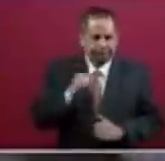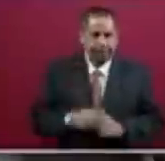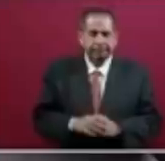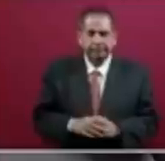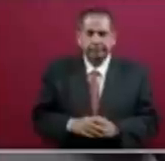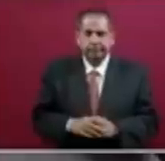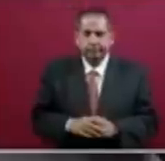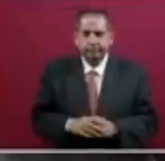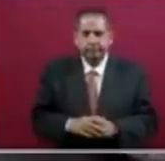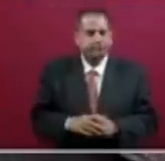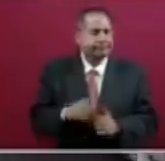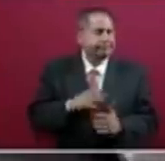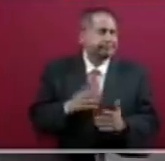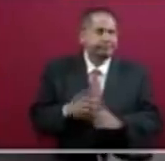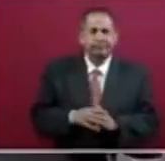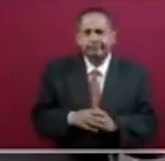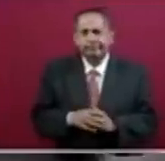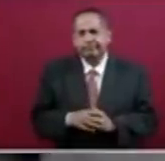hay una